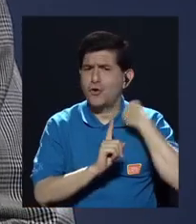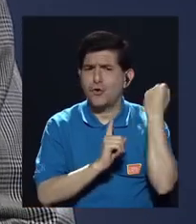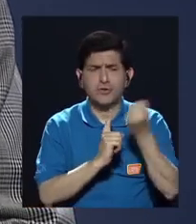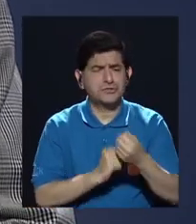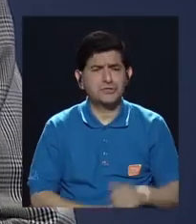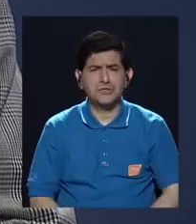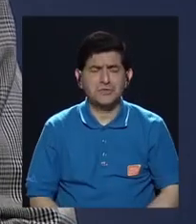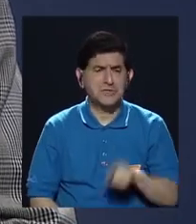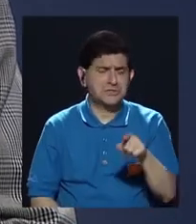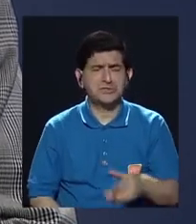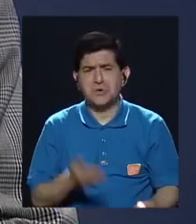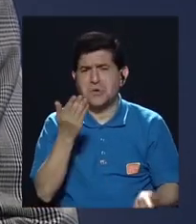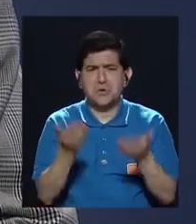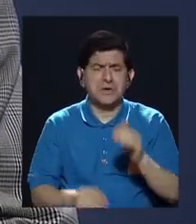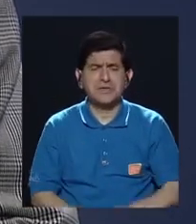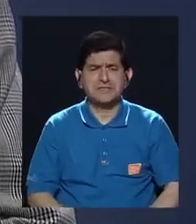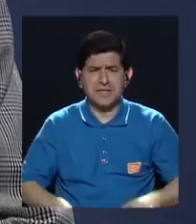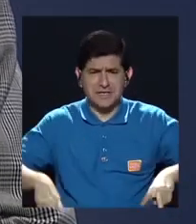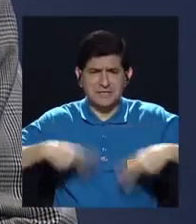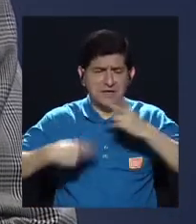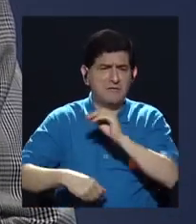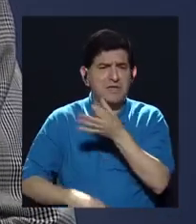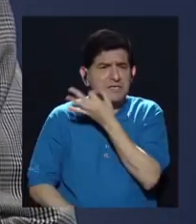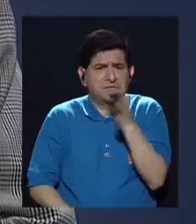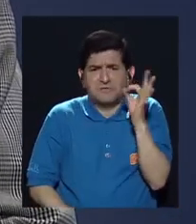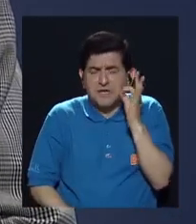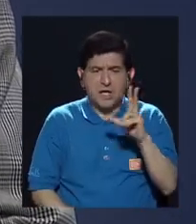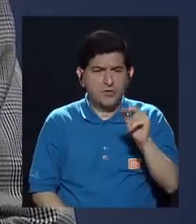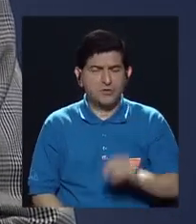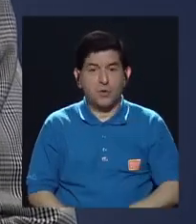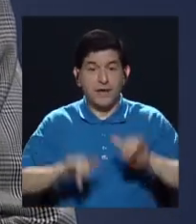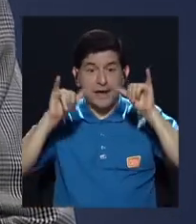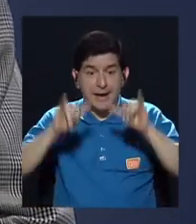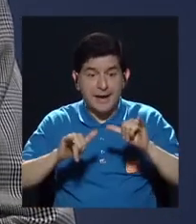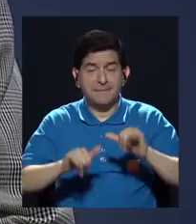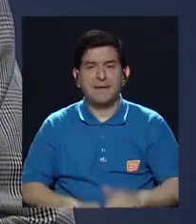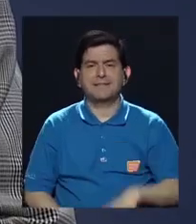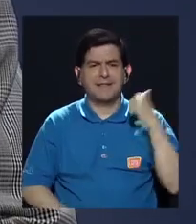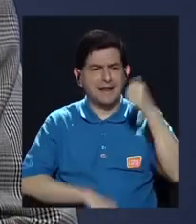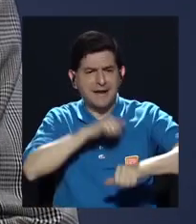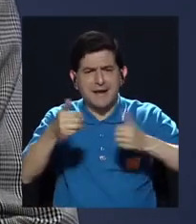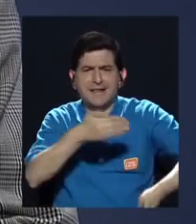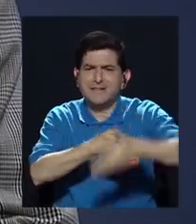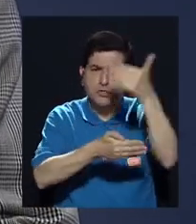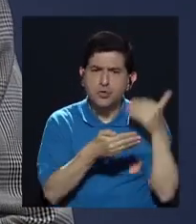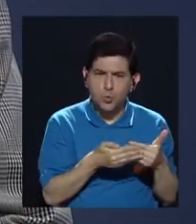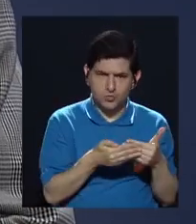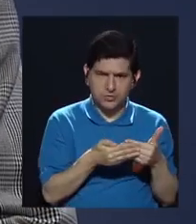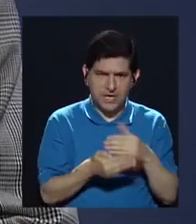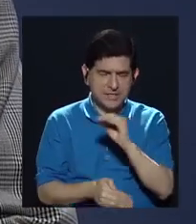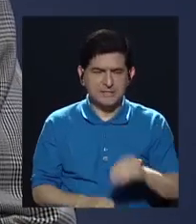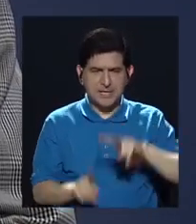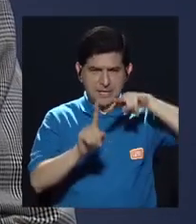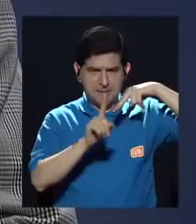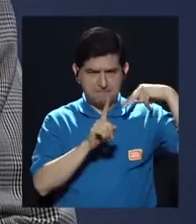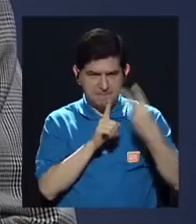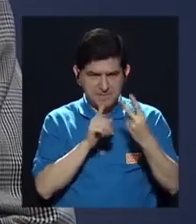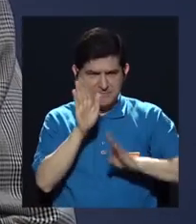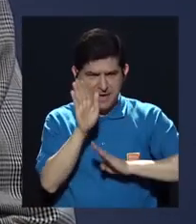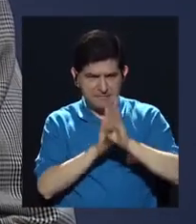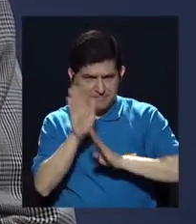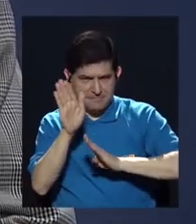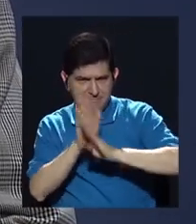de vidas y haciendas, sino era un asunto de mantener las conquistas y mantener una perspectiva